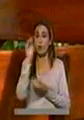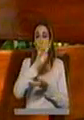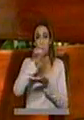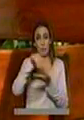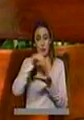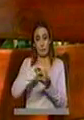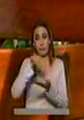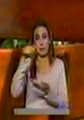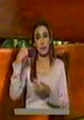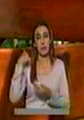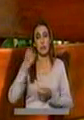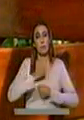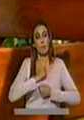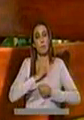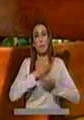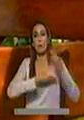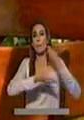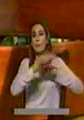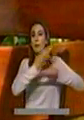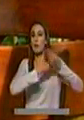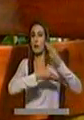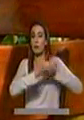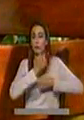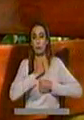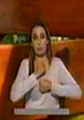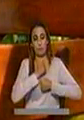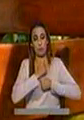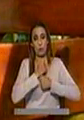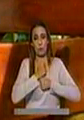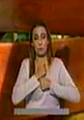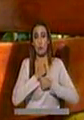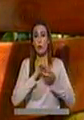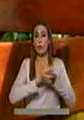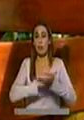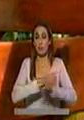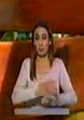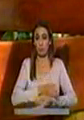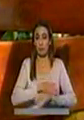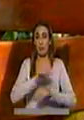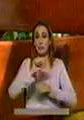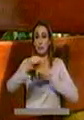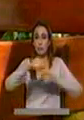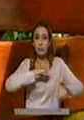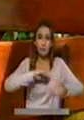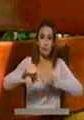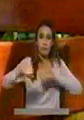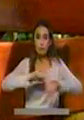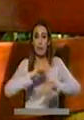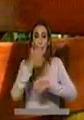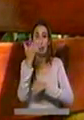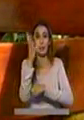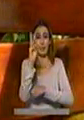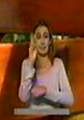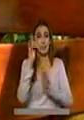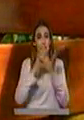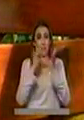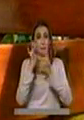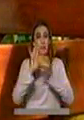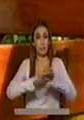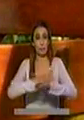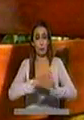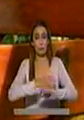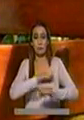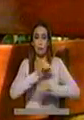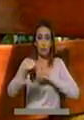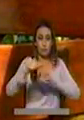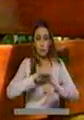negocio propio que surgió luego del terremoto del 16 de abril del 2016. Muchos manabitas, muchos compatriotas,